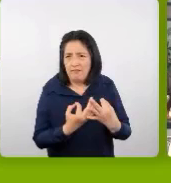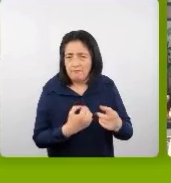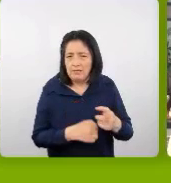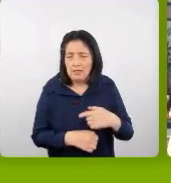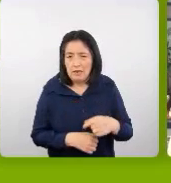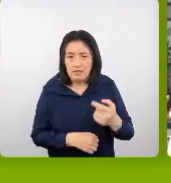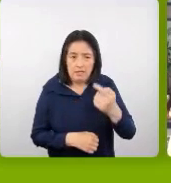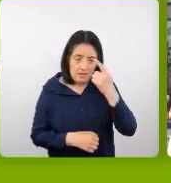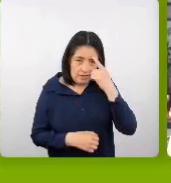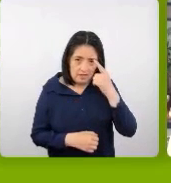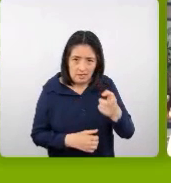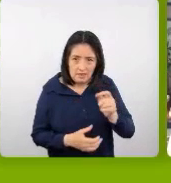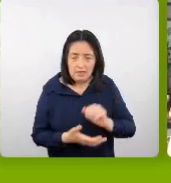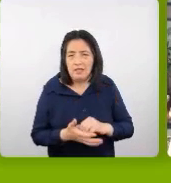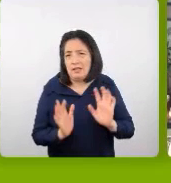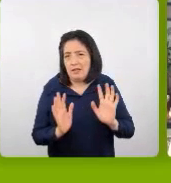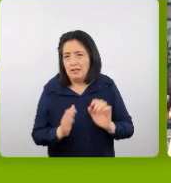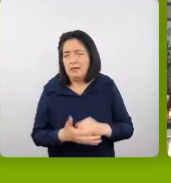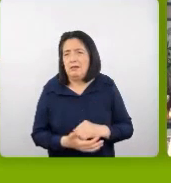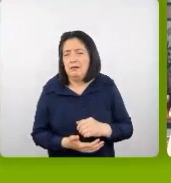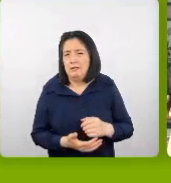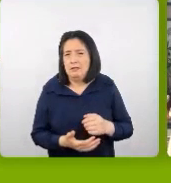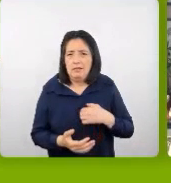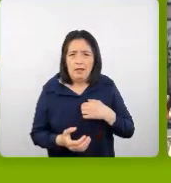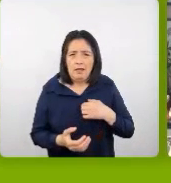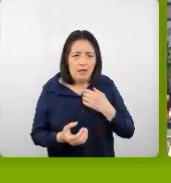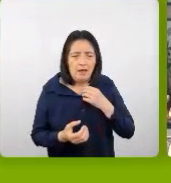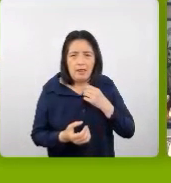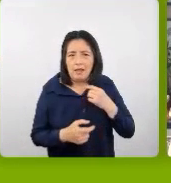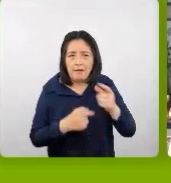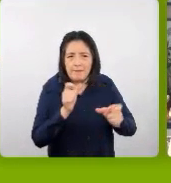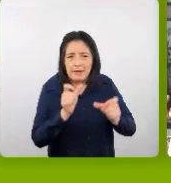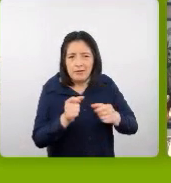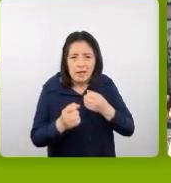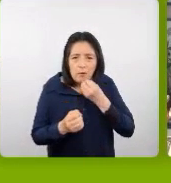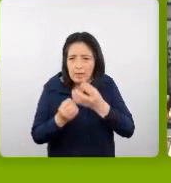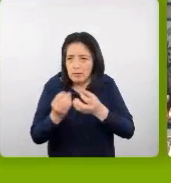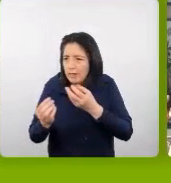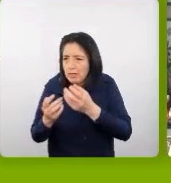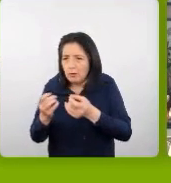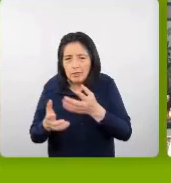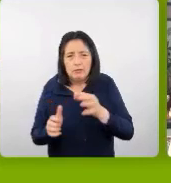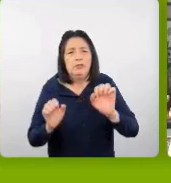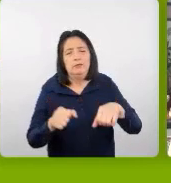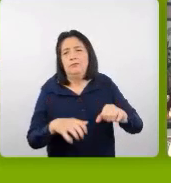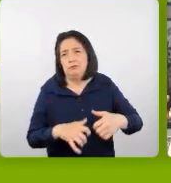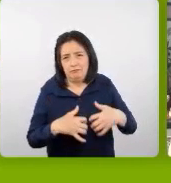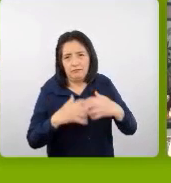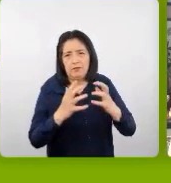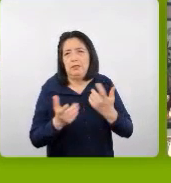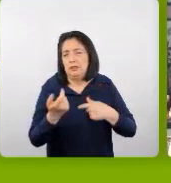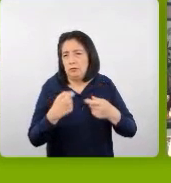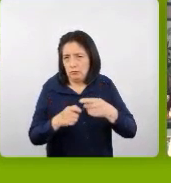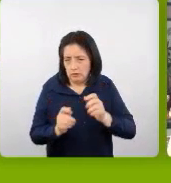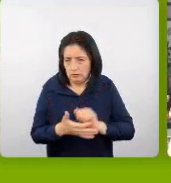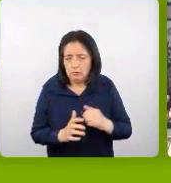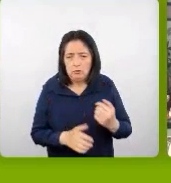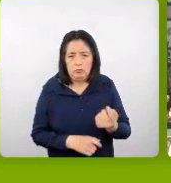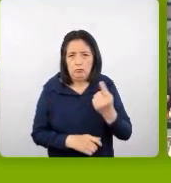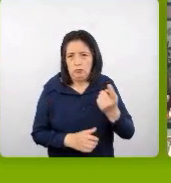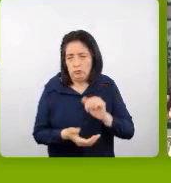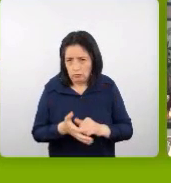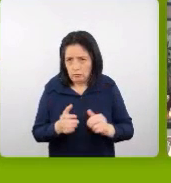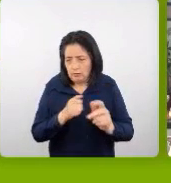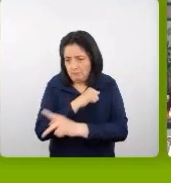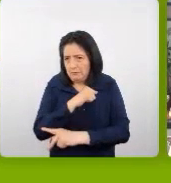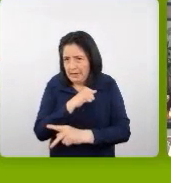india. De hecho, justamente el boca a boca es algo que nos va a ayudar mucho a reactivar el turismo, ¿no? Que no solamente sea el país el